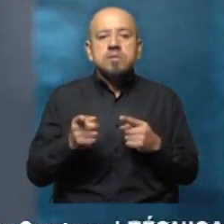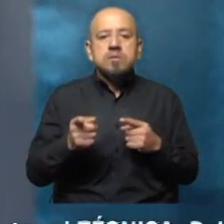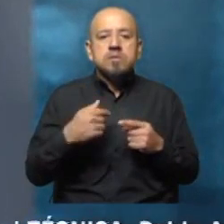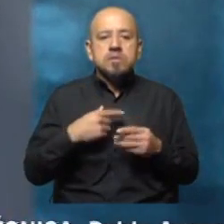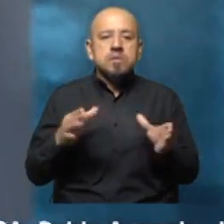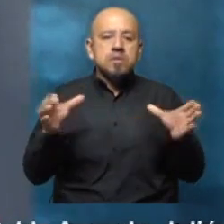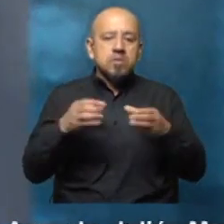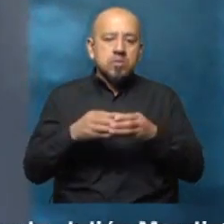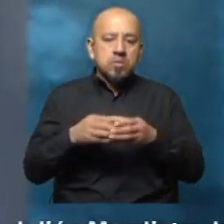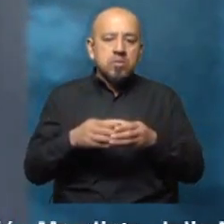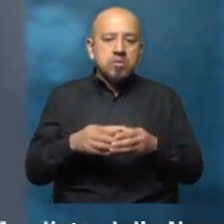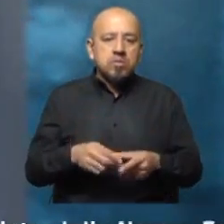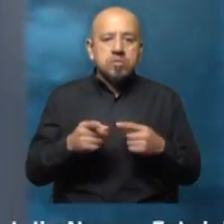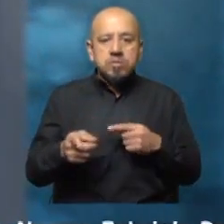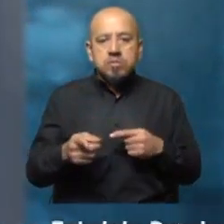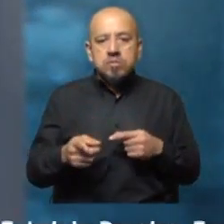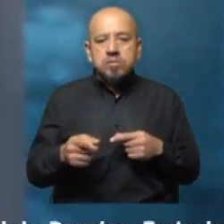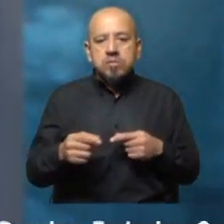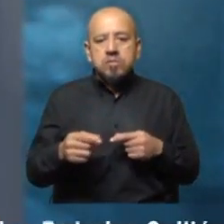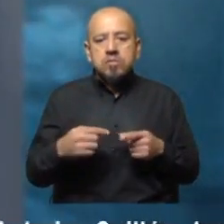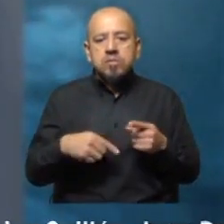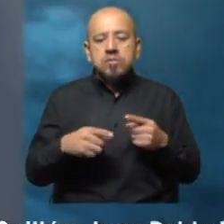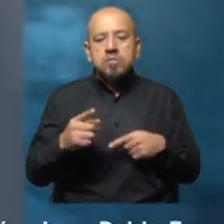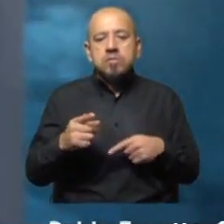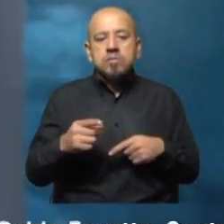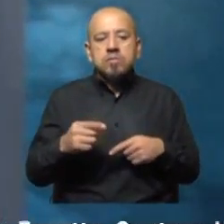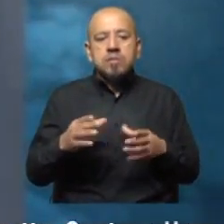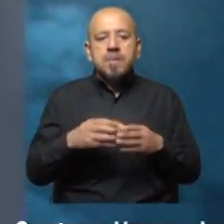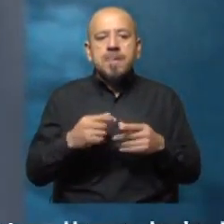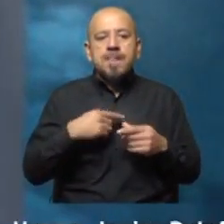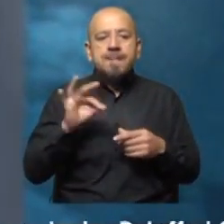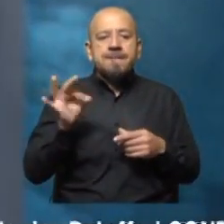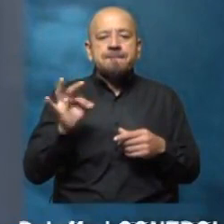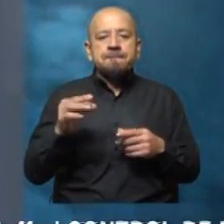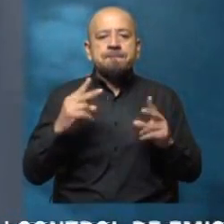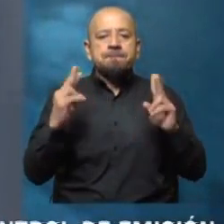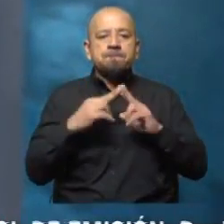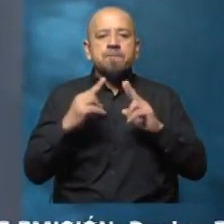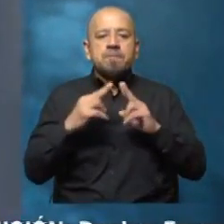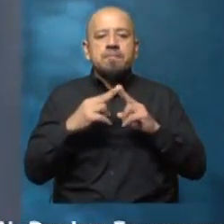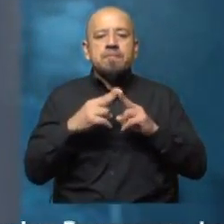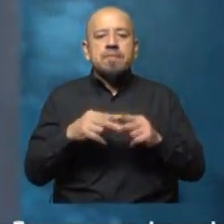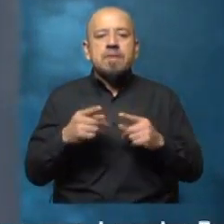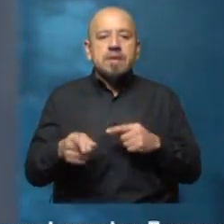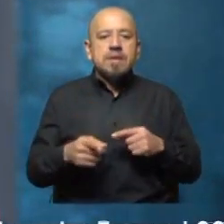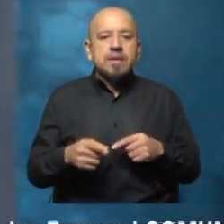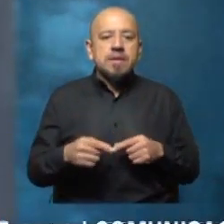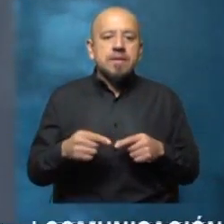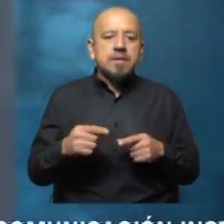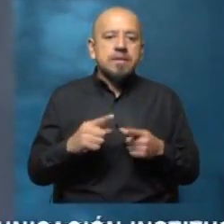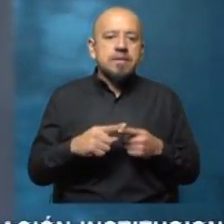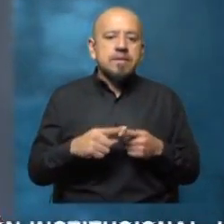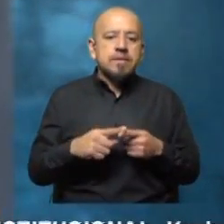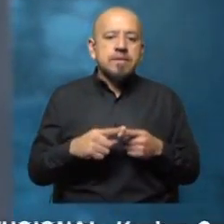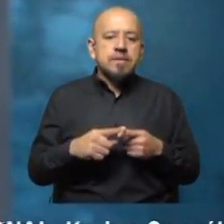banda vas con una banda con mi banda y con el equipo también que ahora mi hermano y mi cuñada están ahí codo a codo conmigo trabajando